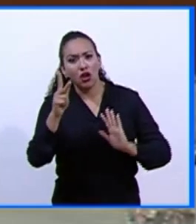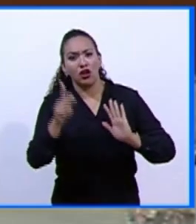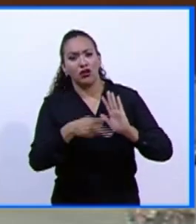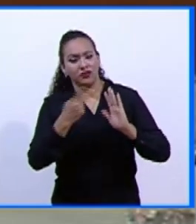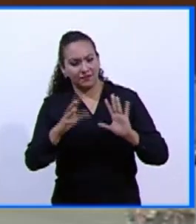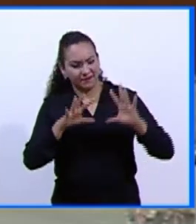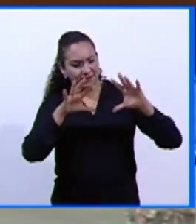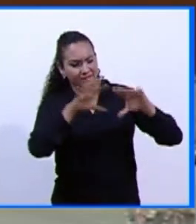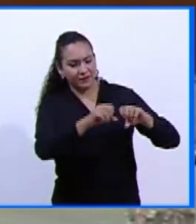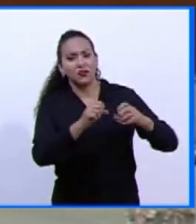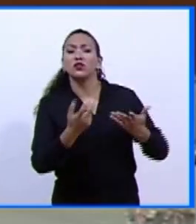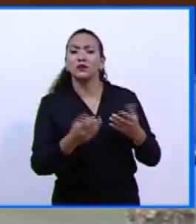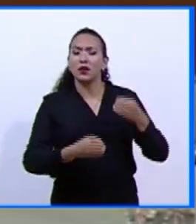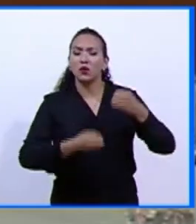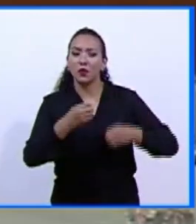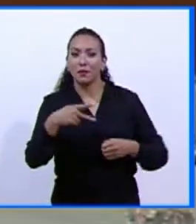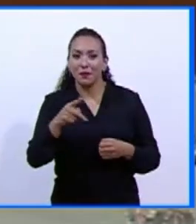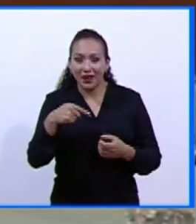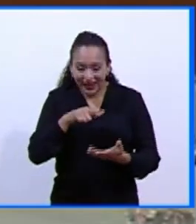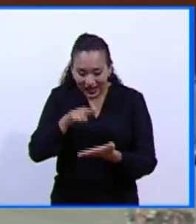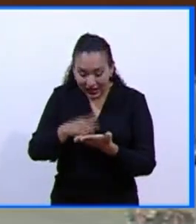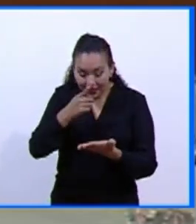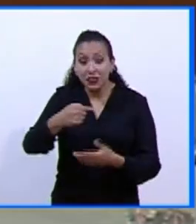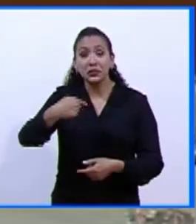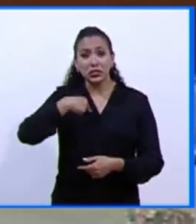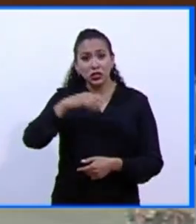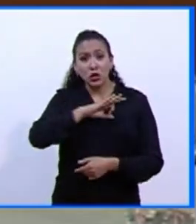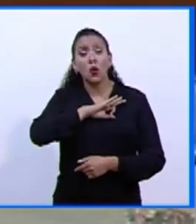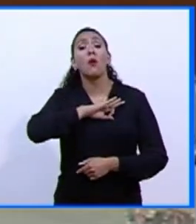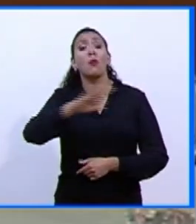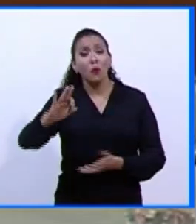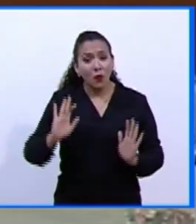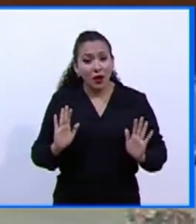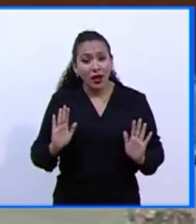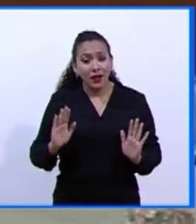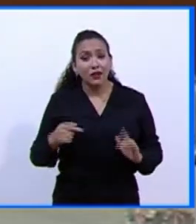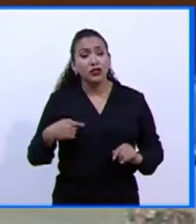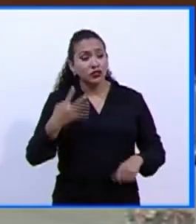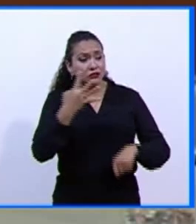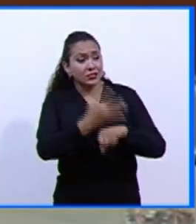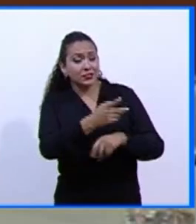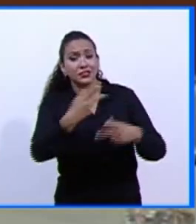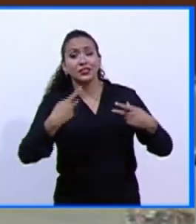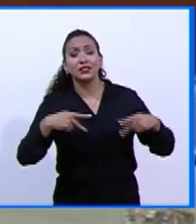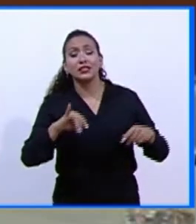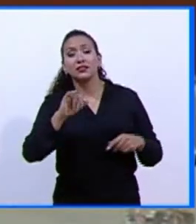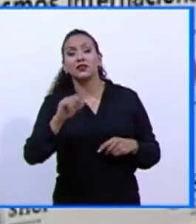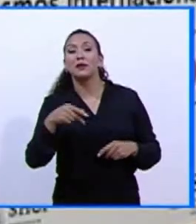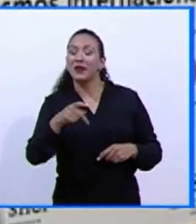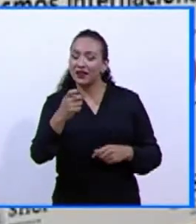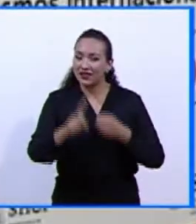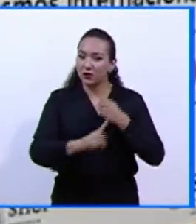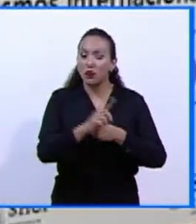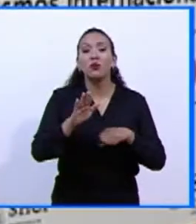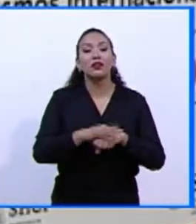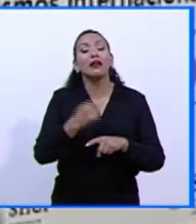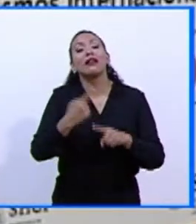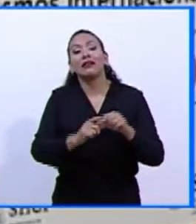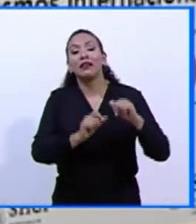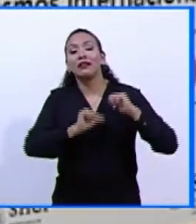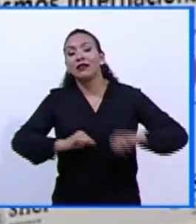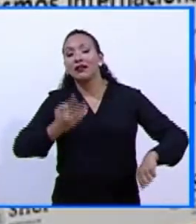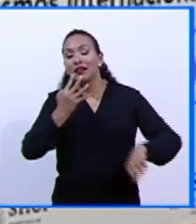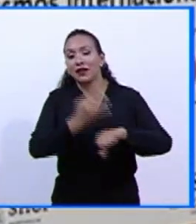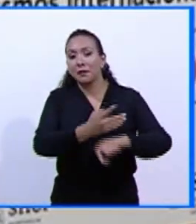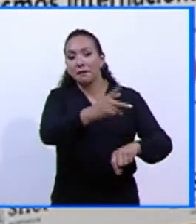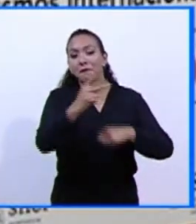me dice que yo tengo potestad de tipificar o no esta conducta y eso ha generado problemas. En diciembre de este